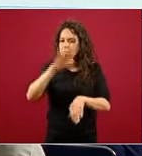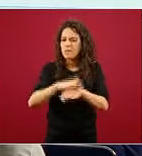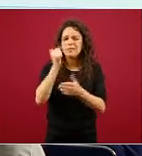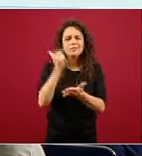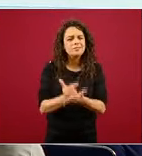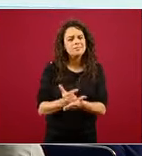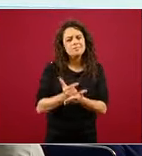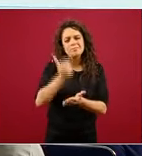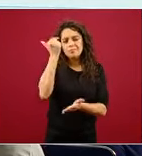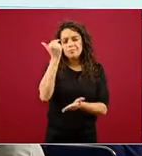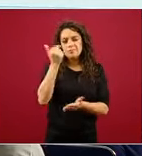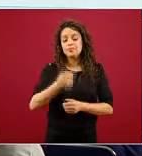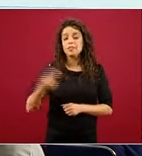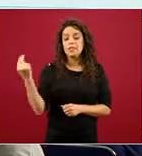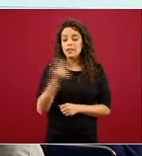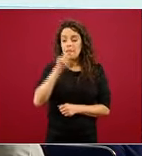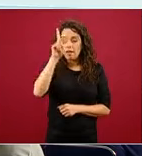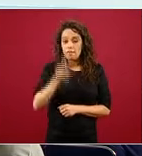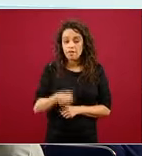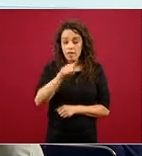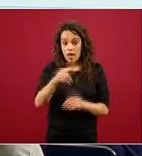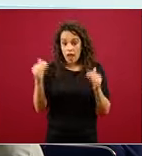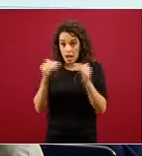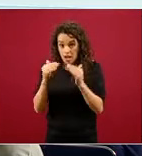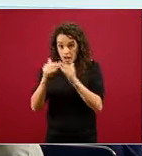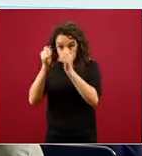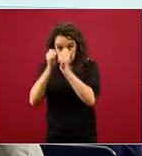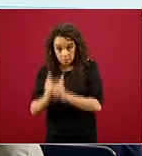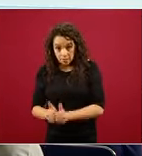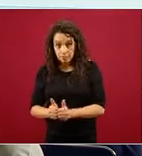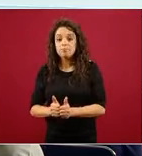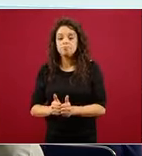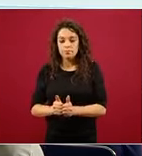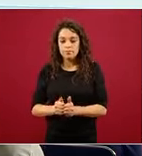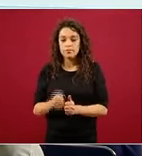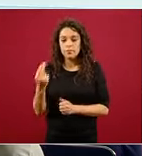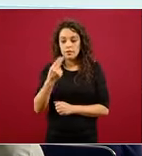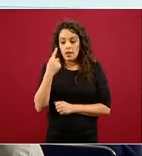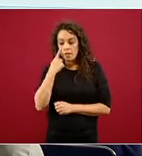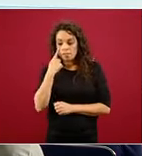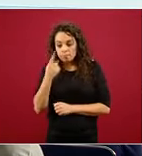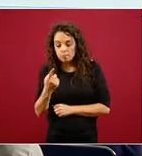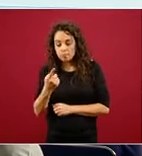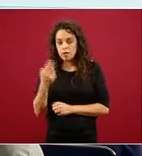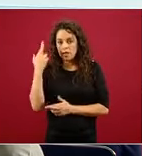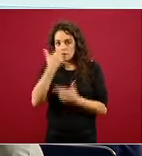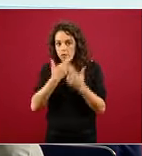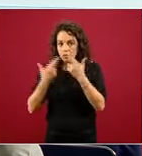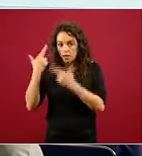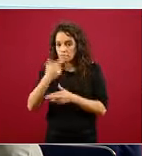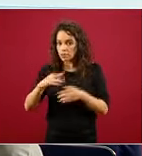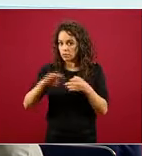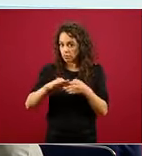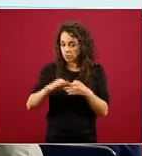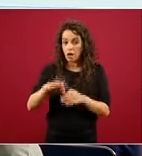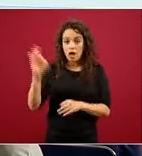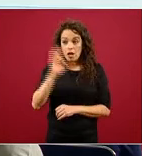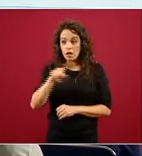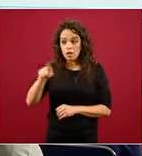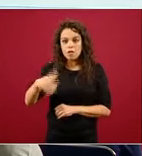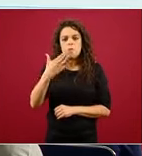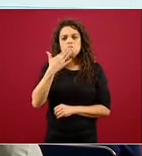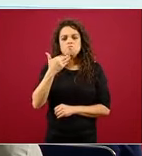atentos y atentas en casa, pues identificar primero si hay alguna dificultad para respirar o algún problema de falta de